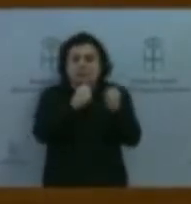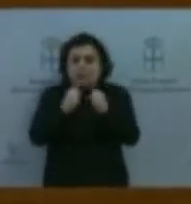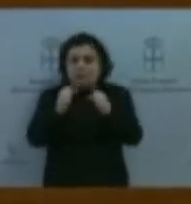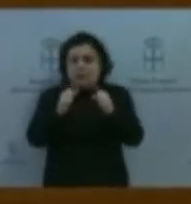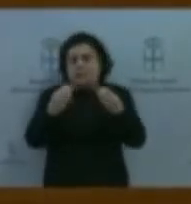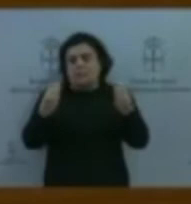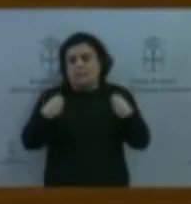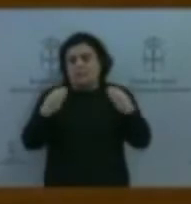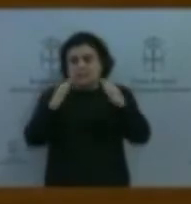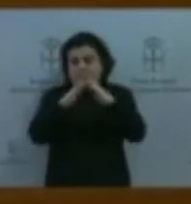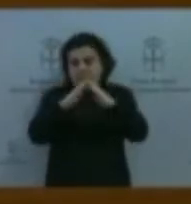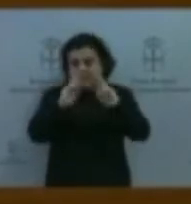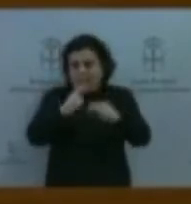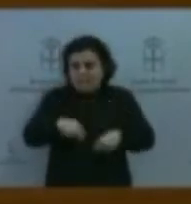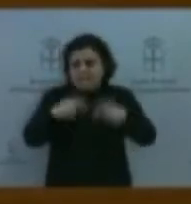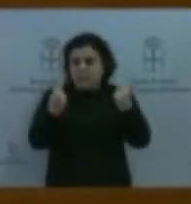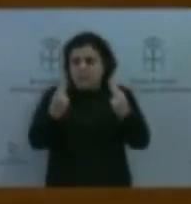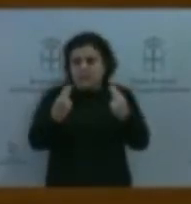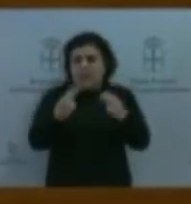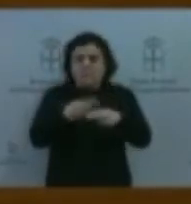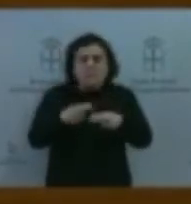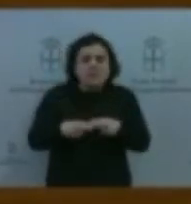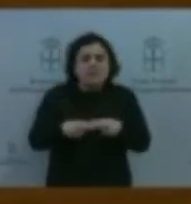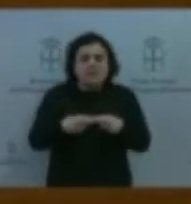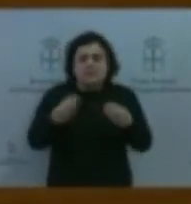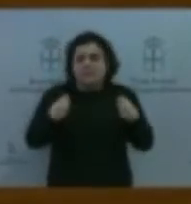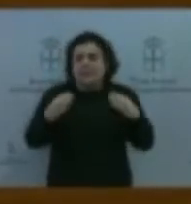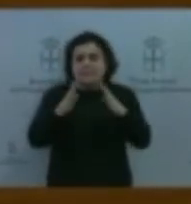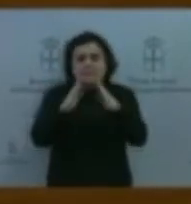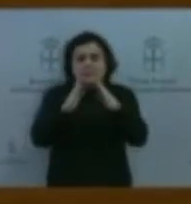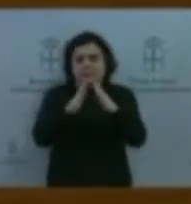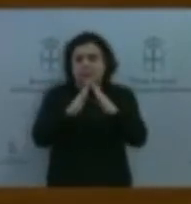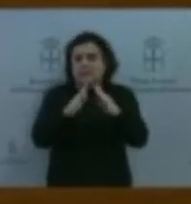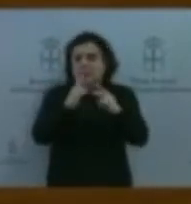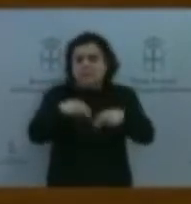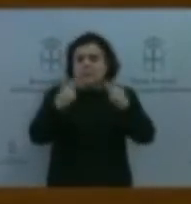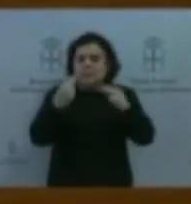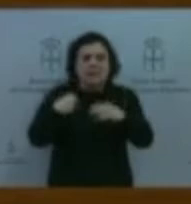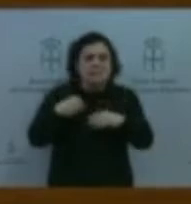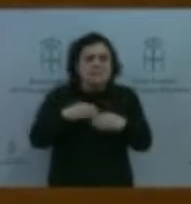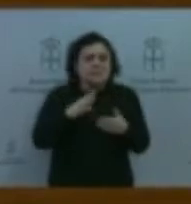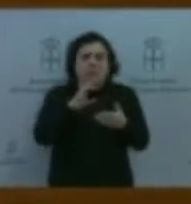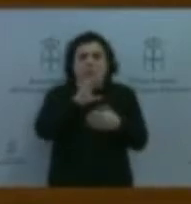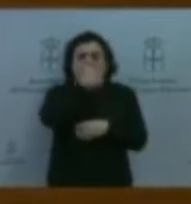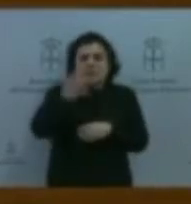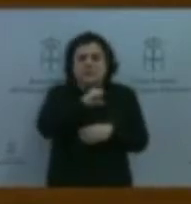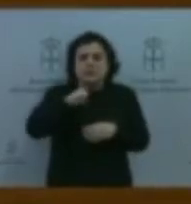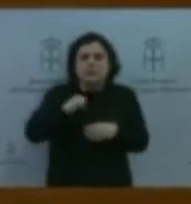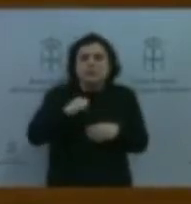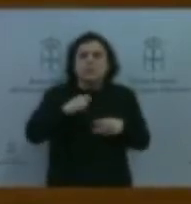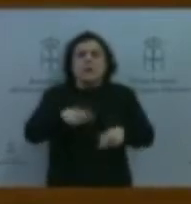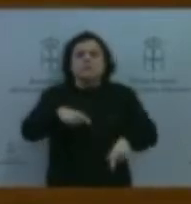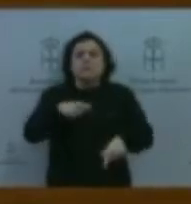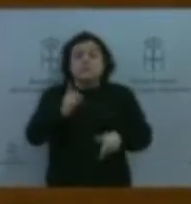Políticas de vivienda pública, por cierto, donde comunidades autónomas como Cataluña, Andalucía, País Vasco, Comunidad Valenciana, Navarra, Islas Baleares, contemplan